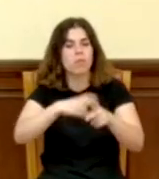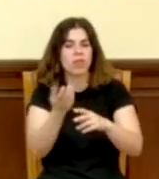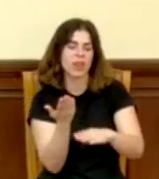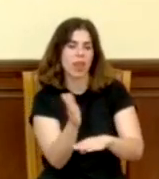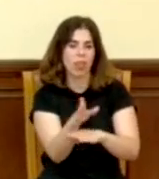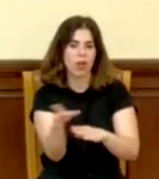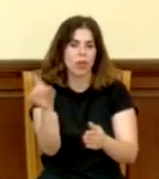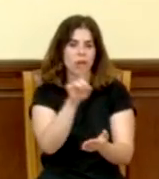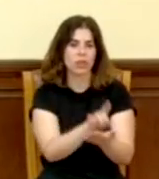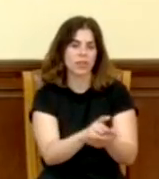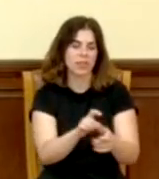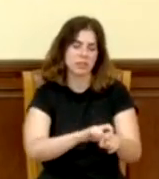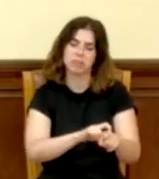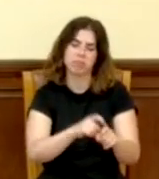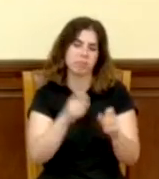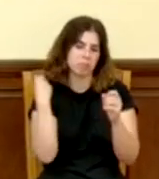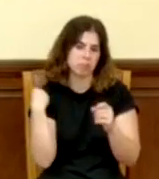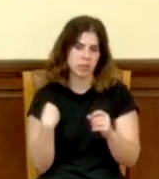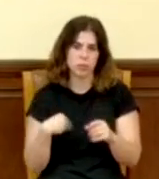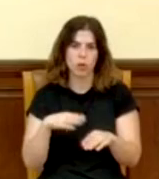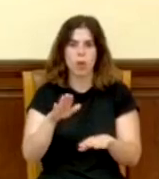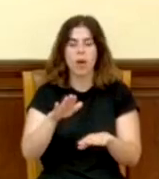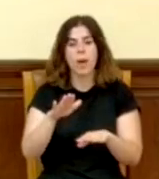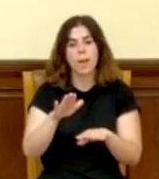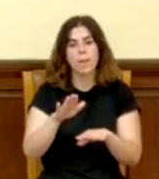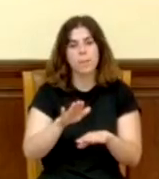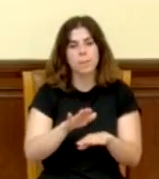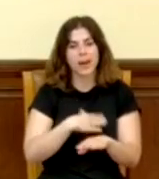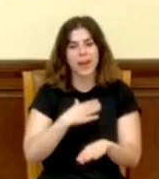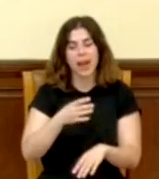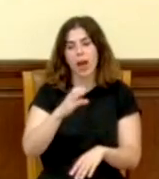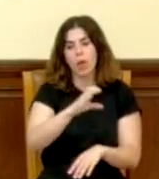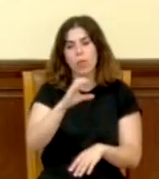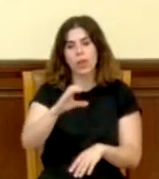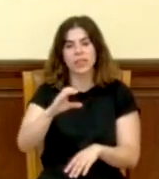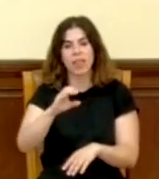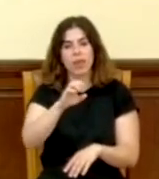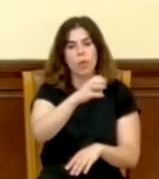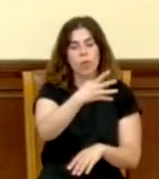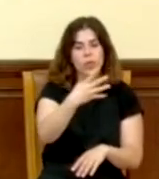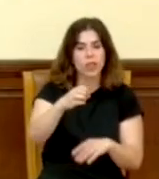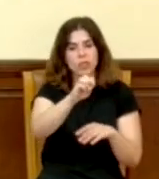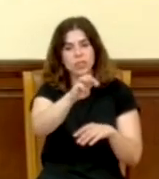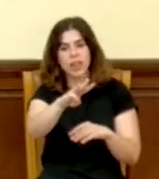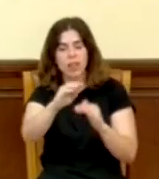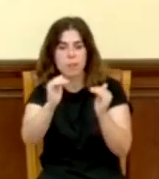estas características con el fin de ir reduciendo esa cuenta 413.